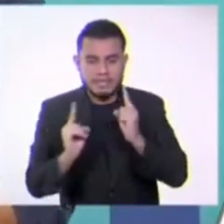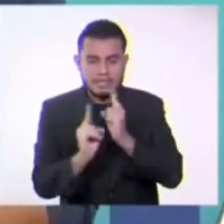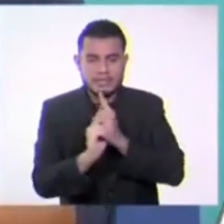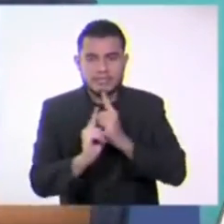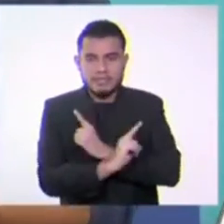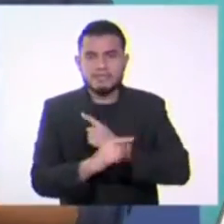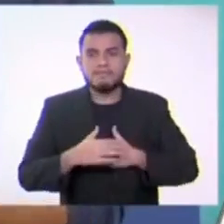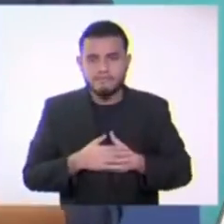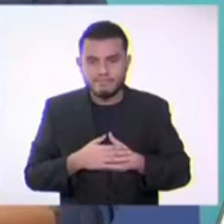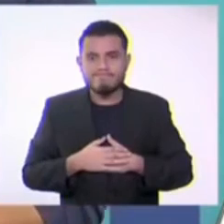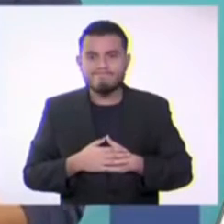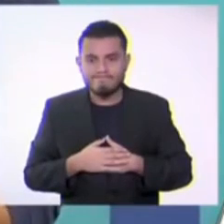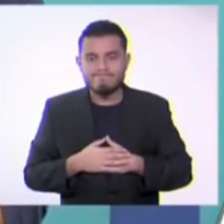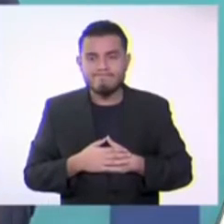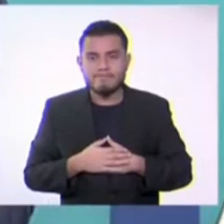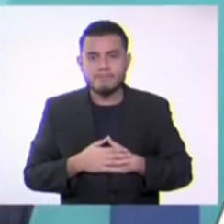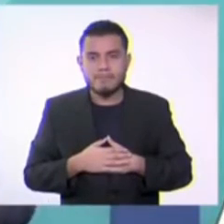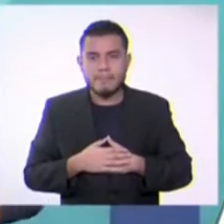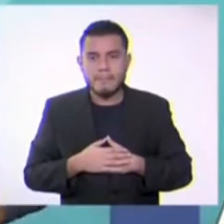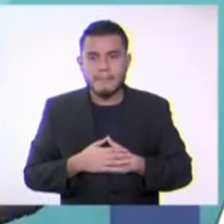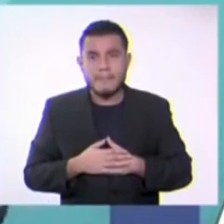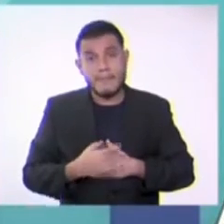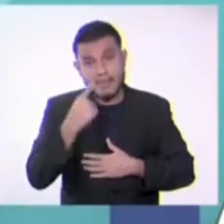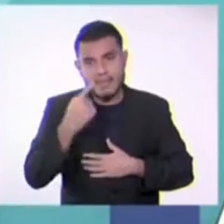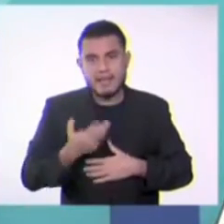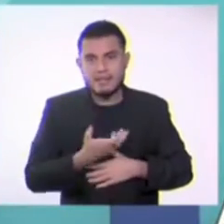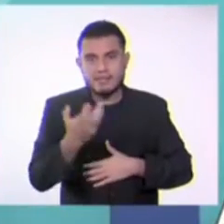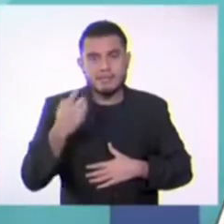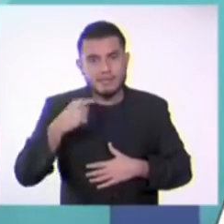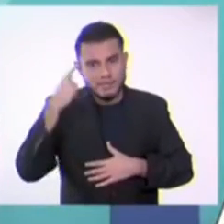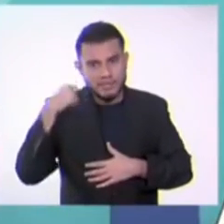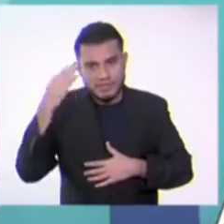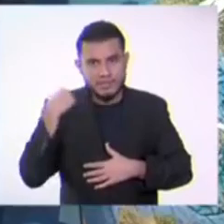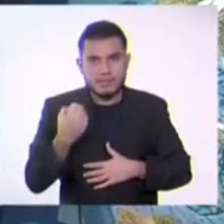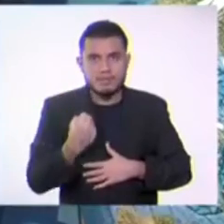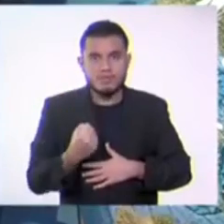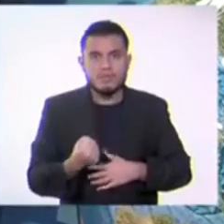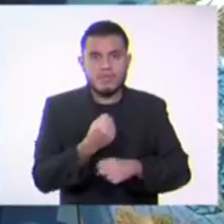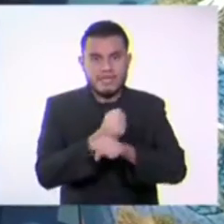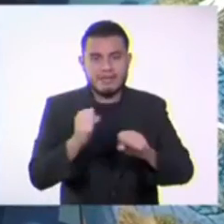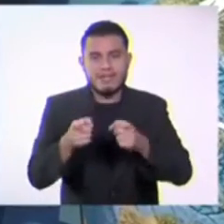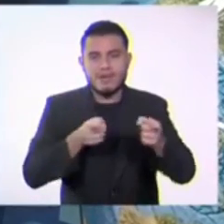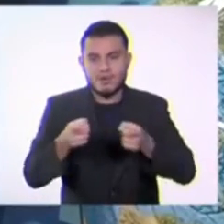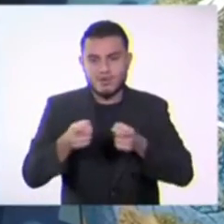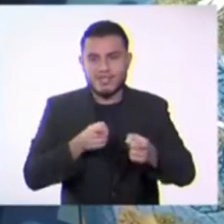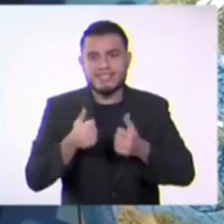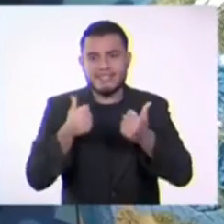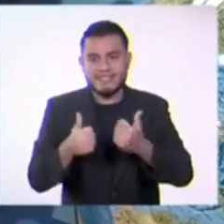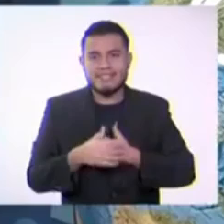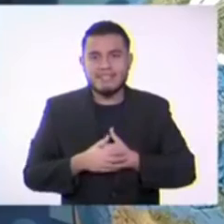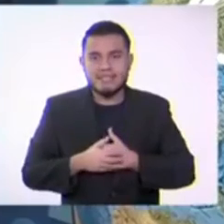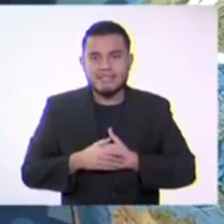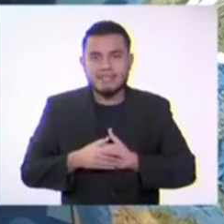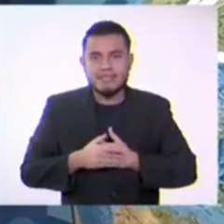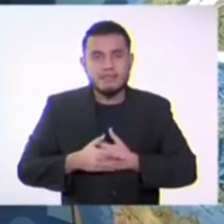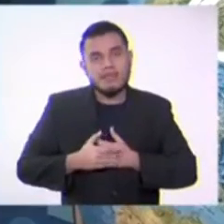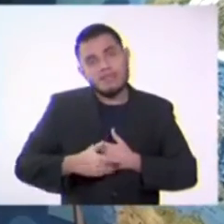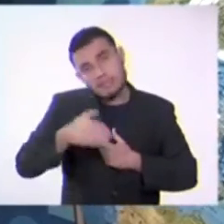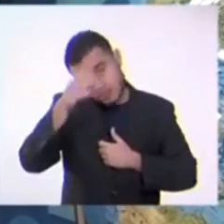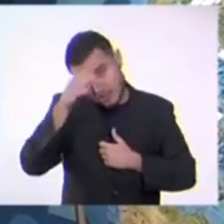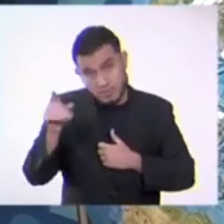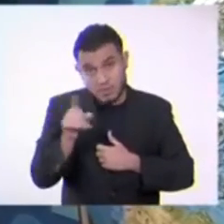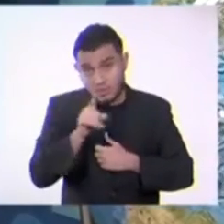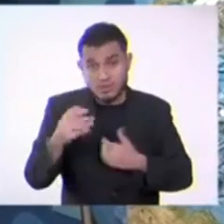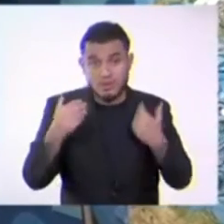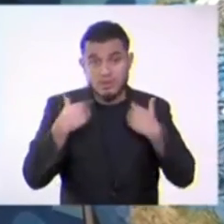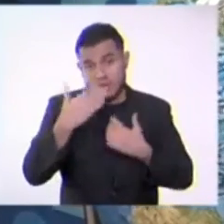modernización, es la palabra. Pendientes para todos los alumnos. Una libertad controlada. Ahí está, ese concepto no lo debemos olvidar y